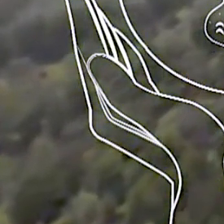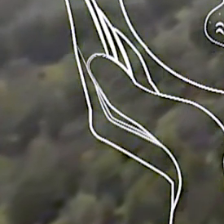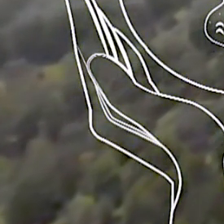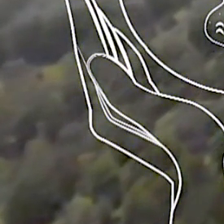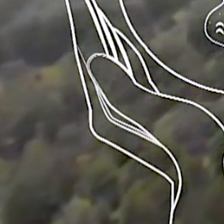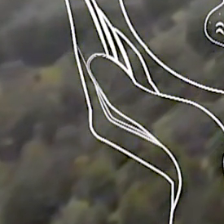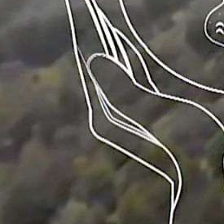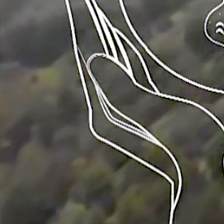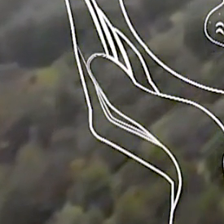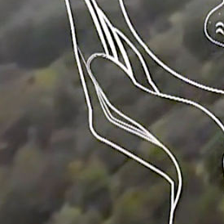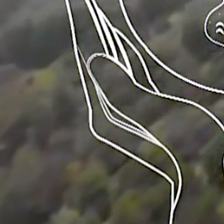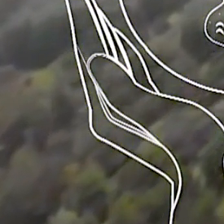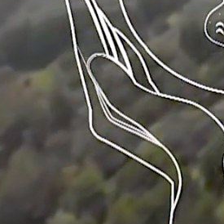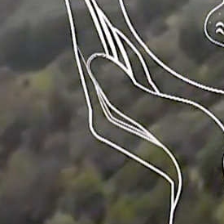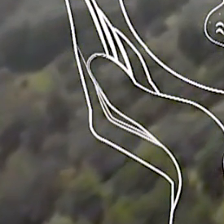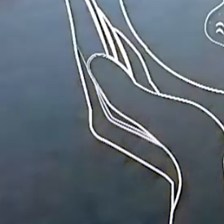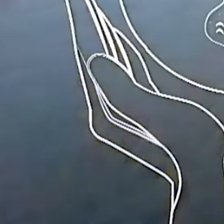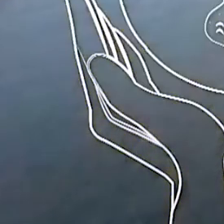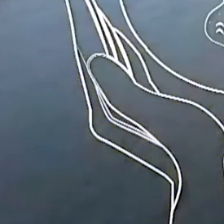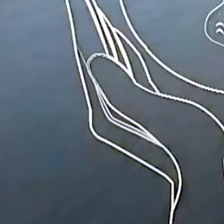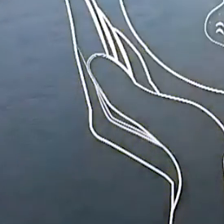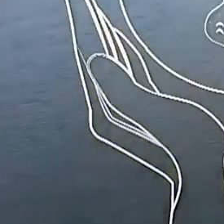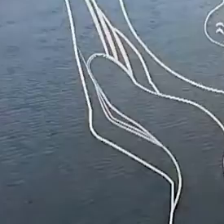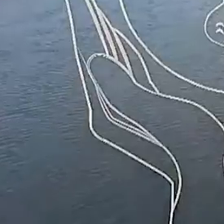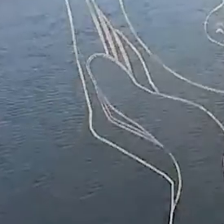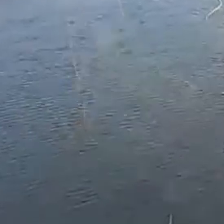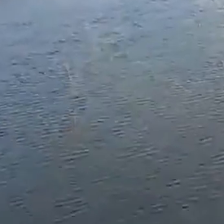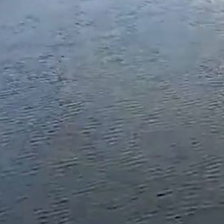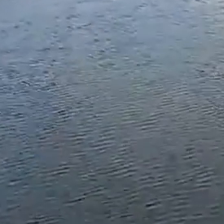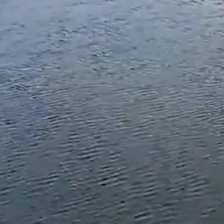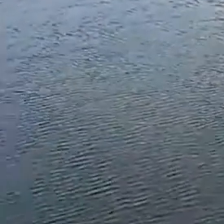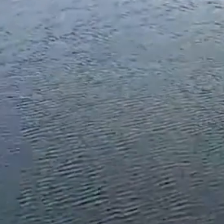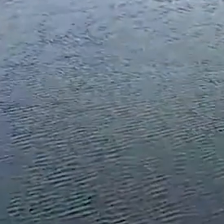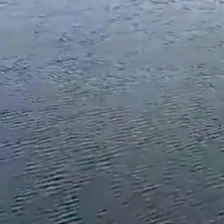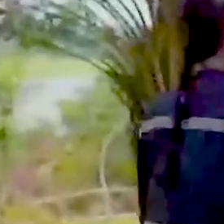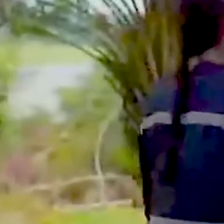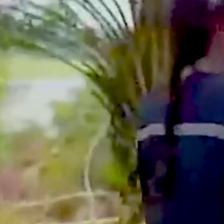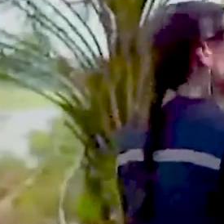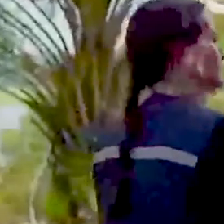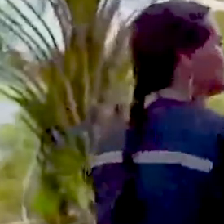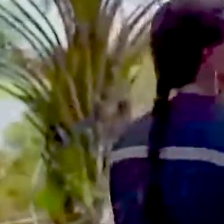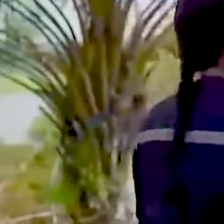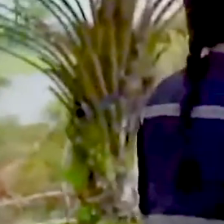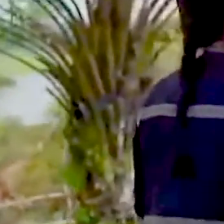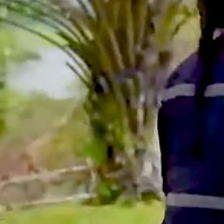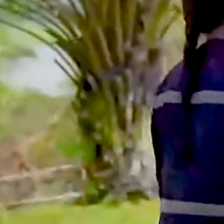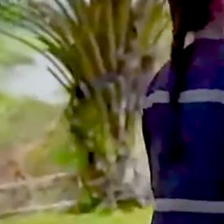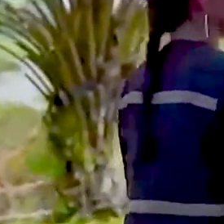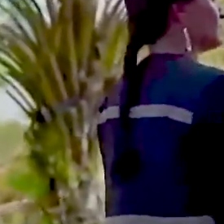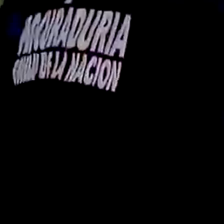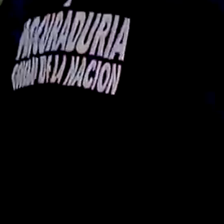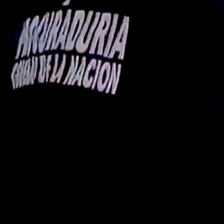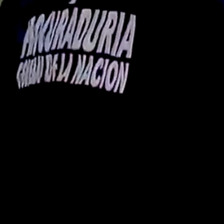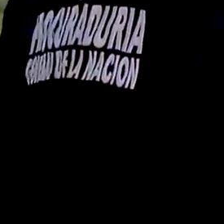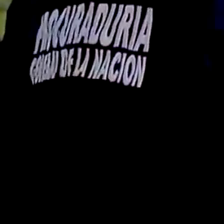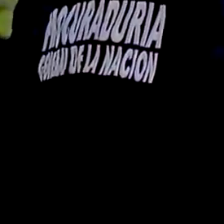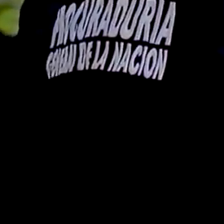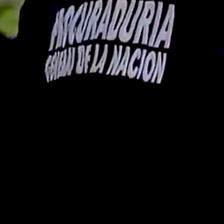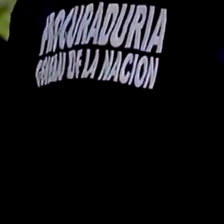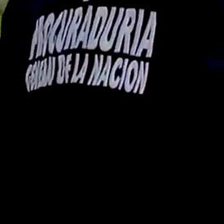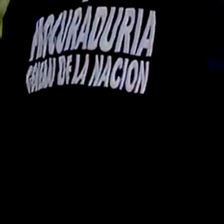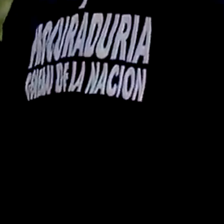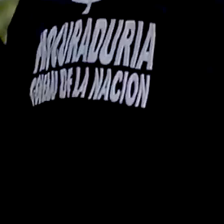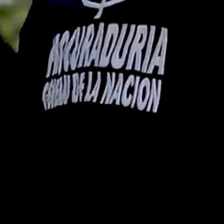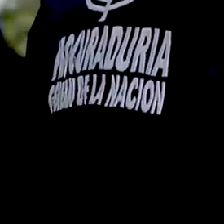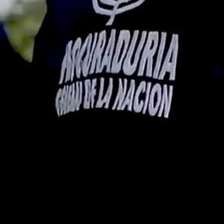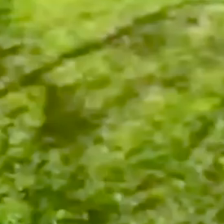a incluir con urgencia el cambio climático en sus planes de gestión, y el memorando 015 de 2021, dirigido a las entidades que